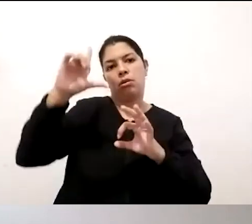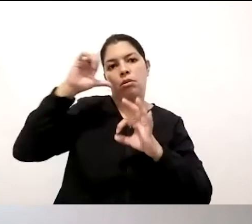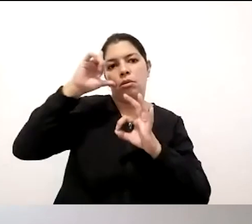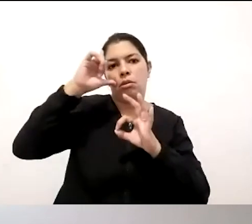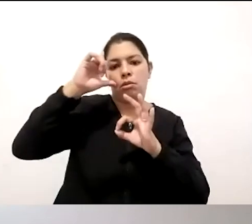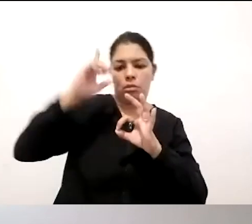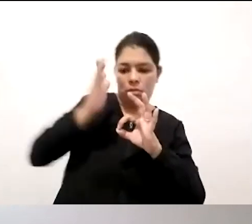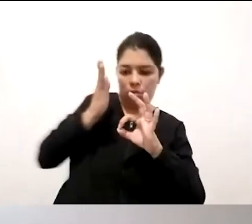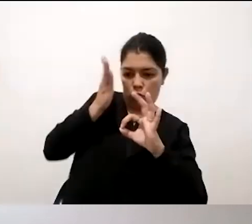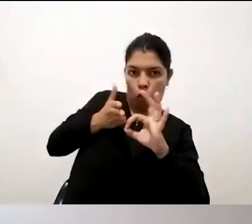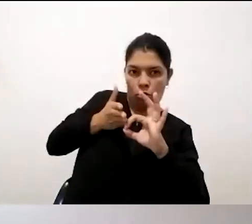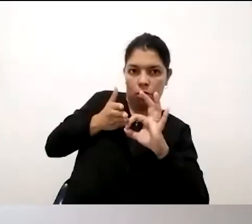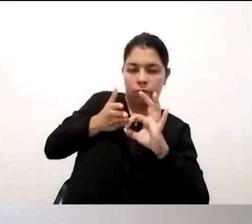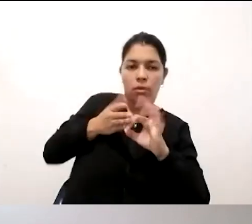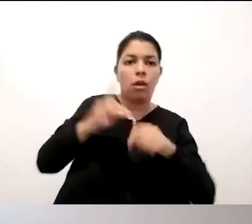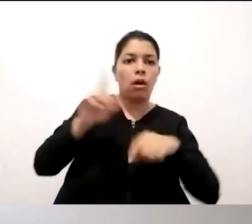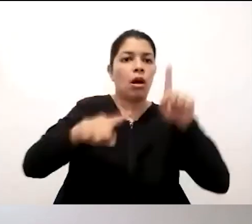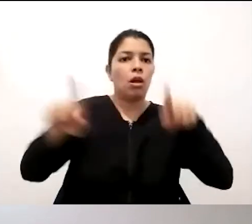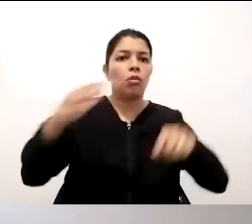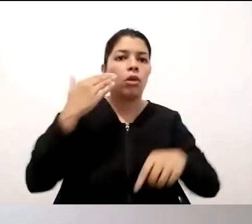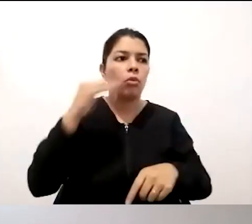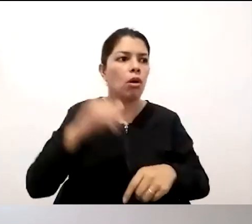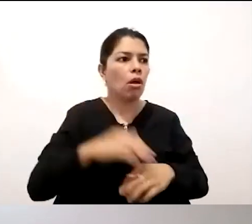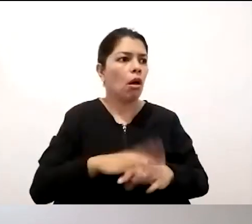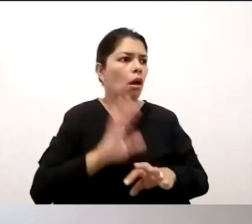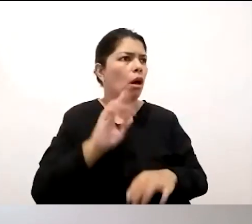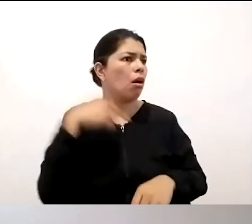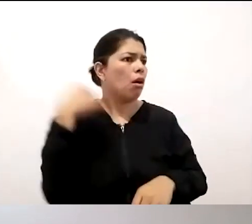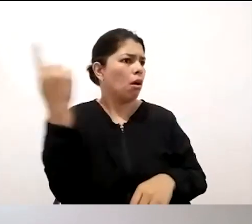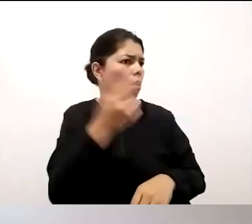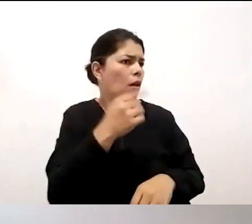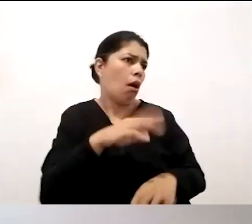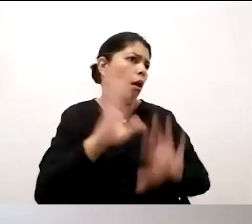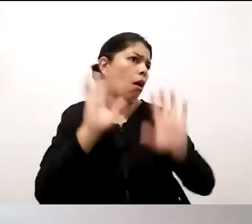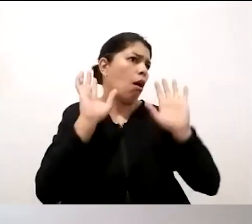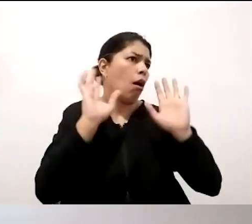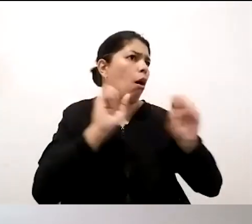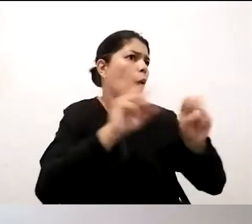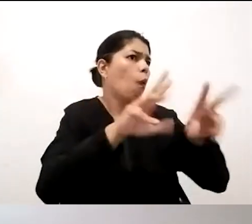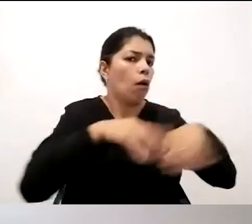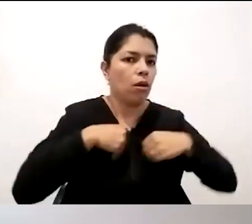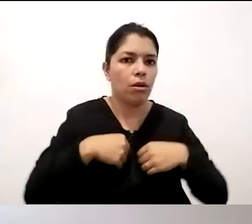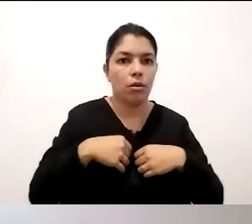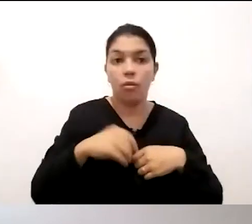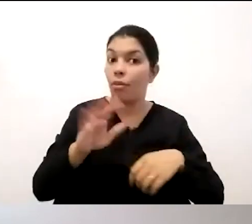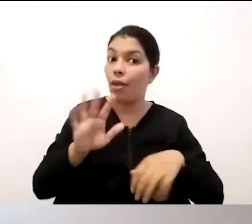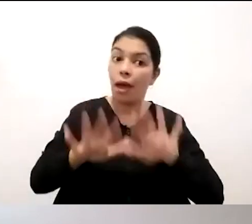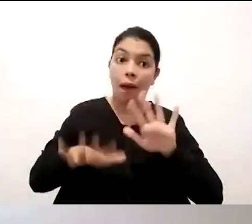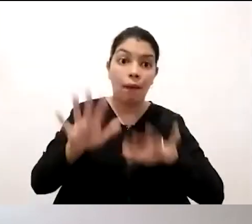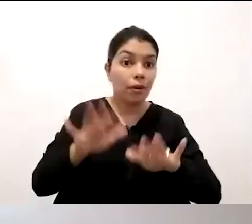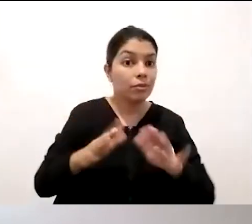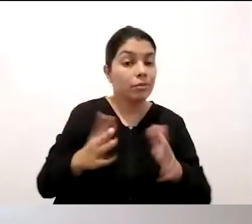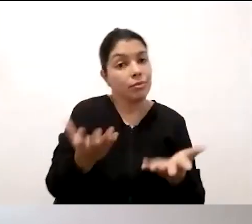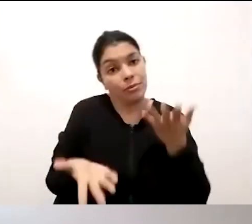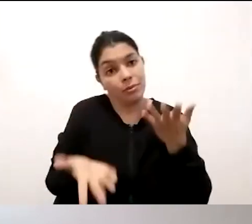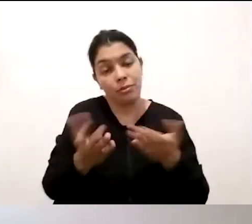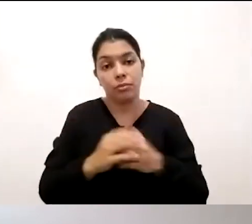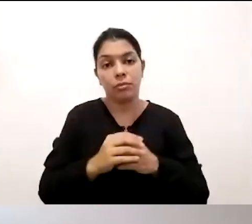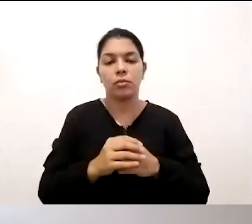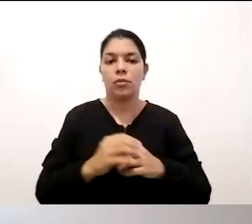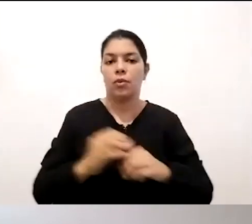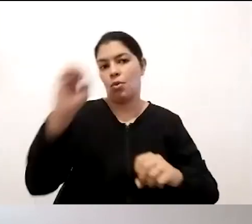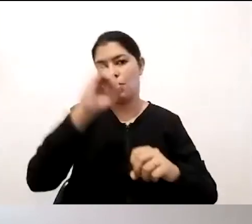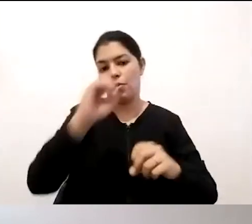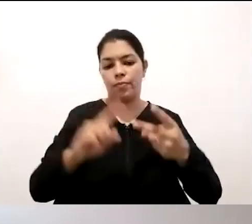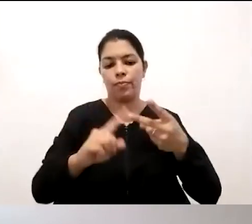se preguntan si esto es adecuado o no. Otras prácticas comunes es hacer procedimientos o incluso hacer cesárea